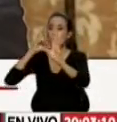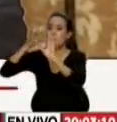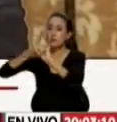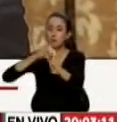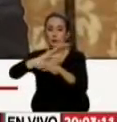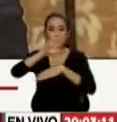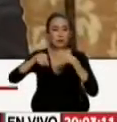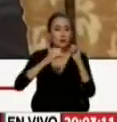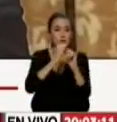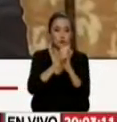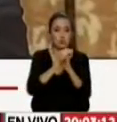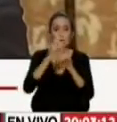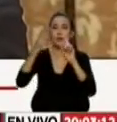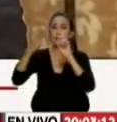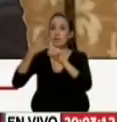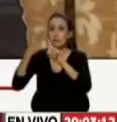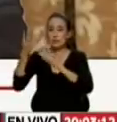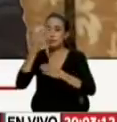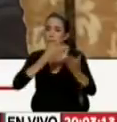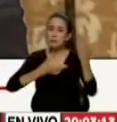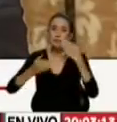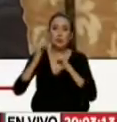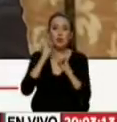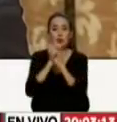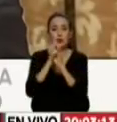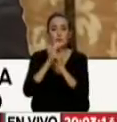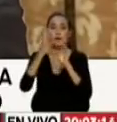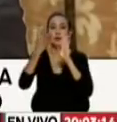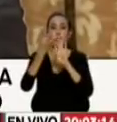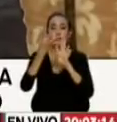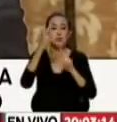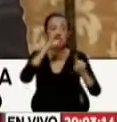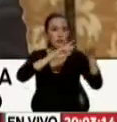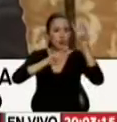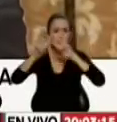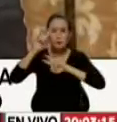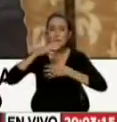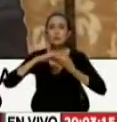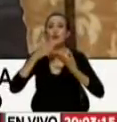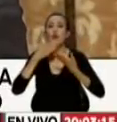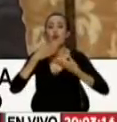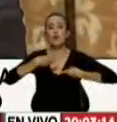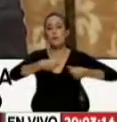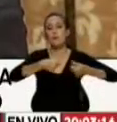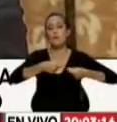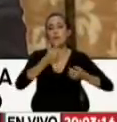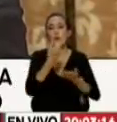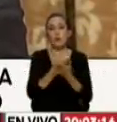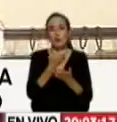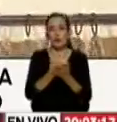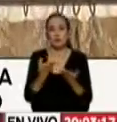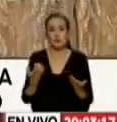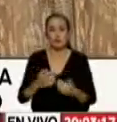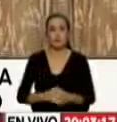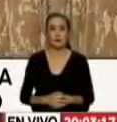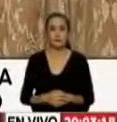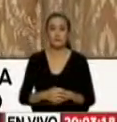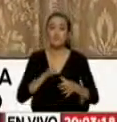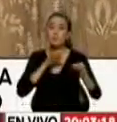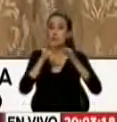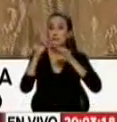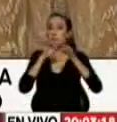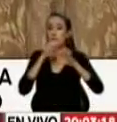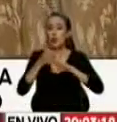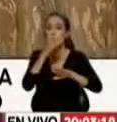sectores, colaboración multisectorial y rendición de cuentas sobre el uso de los recursos públicos. Explicó que el